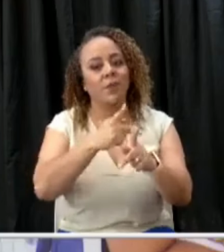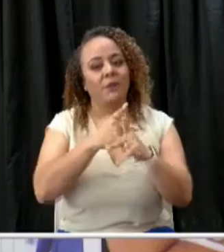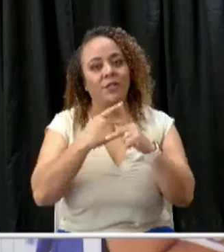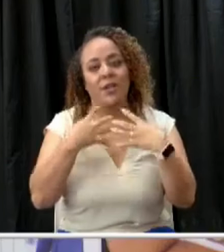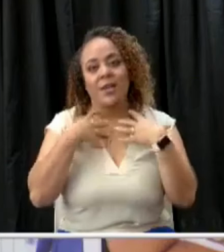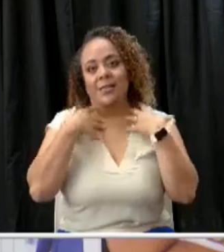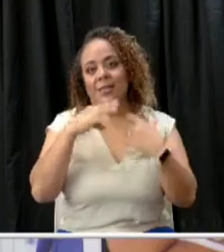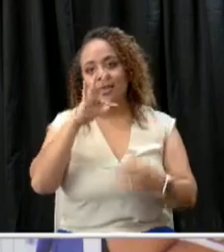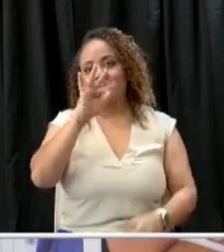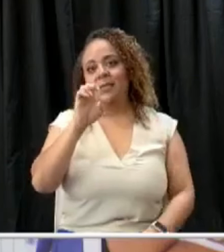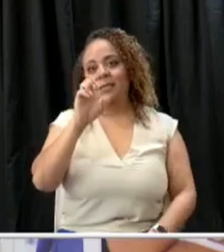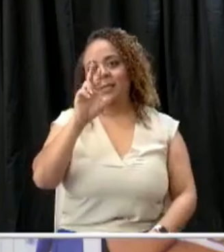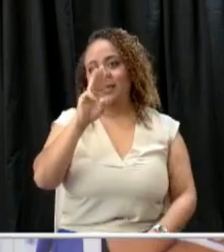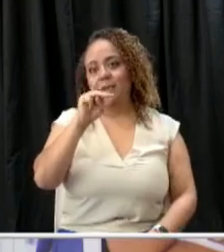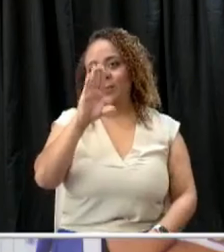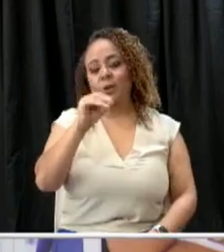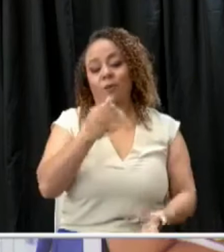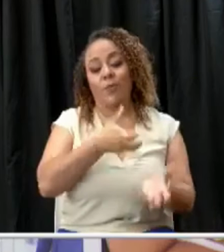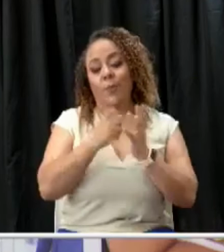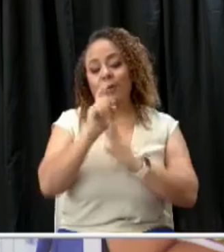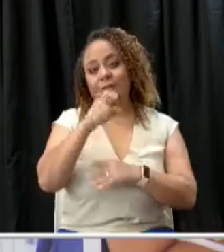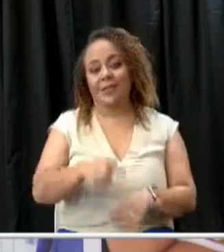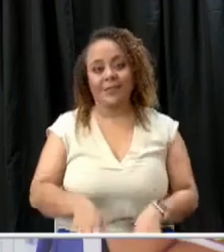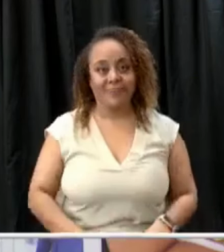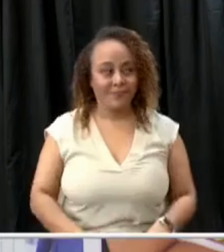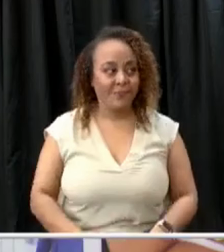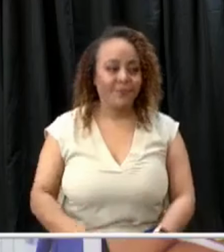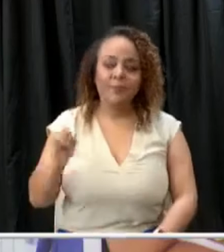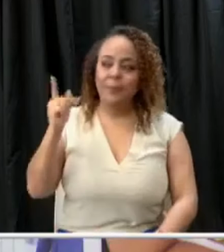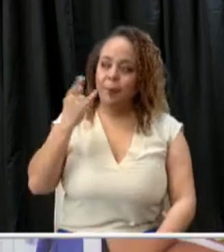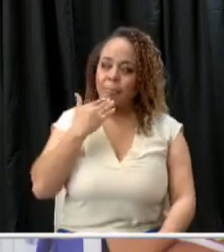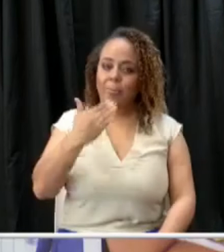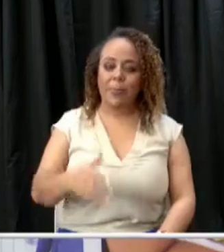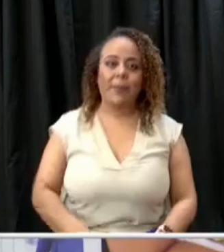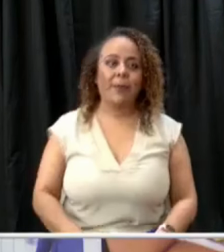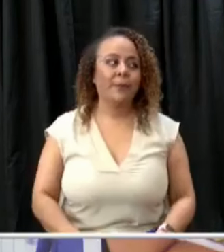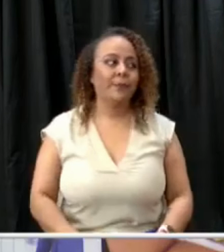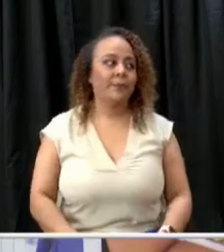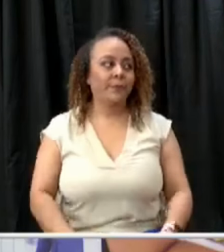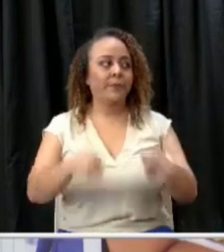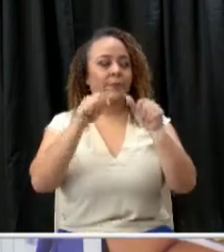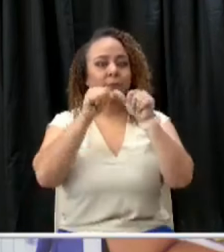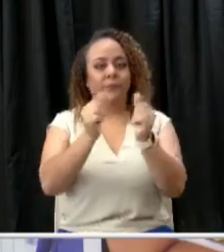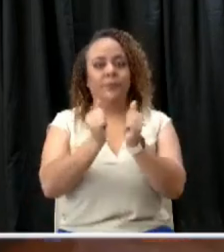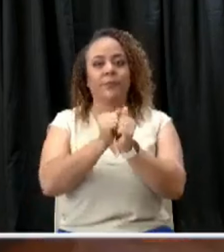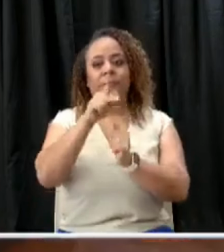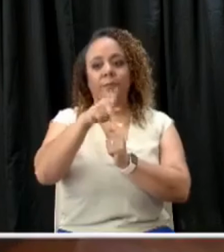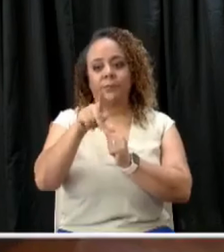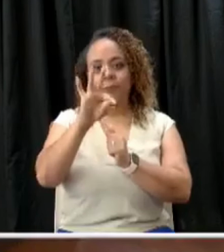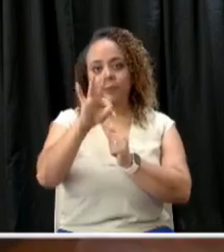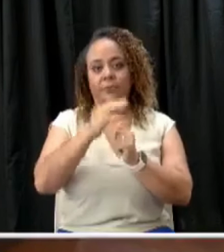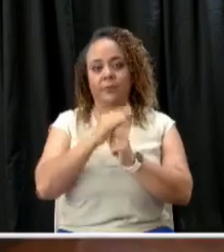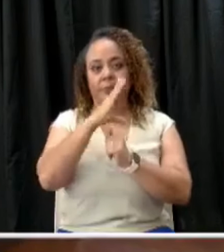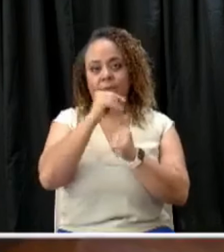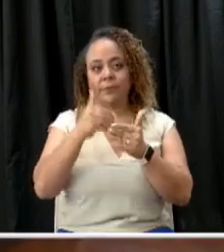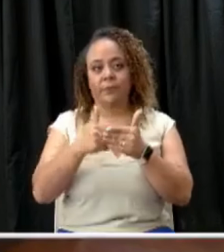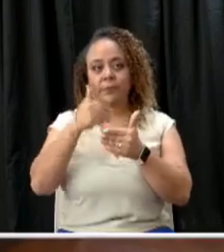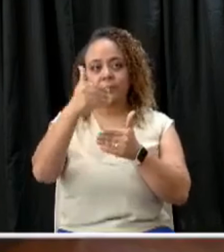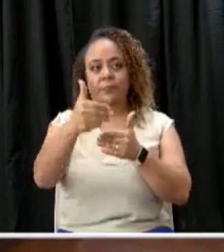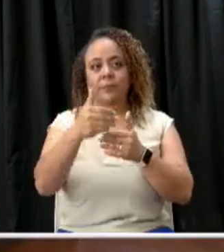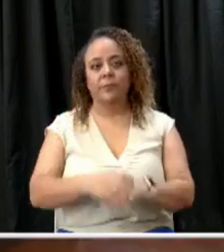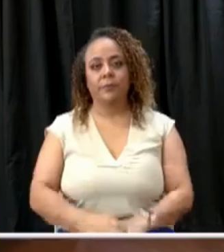estrés térmico que los bomberos necesitan. Ok, muchísimas gracias. Continuamos con la presentación y más